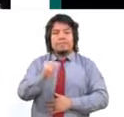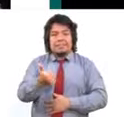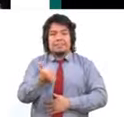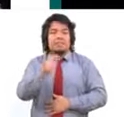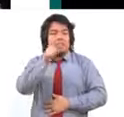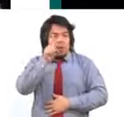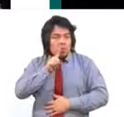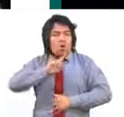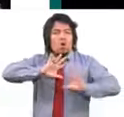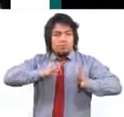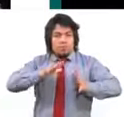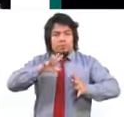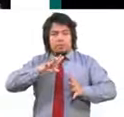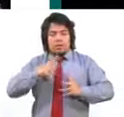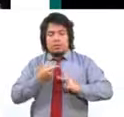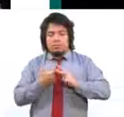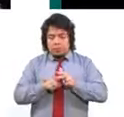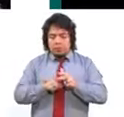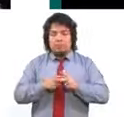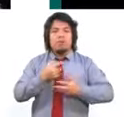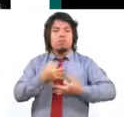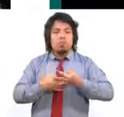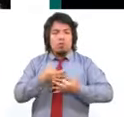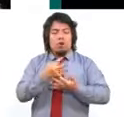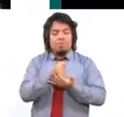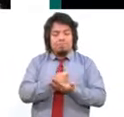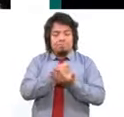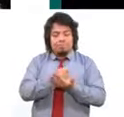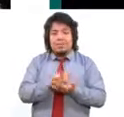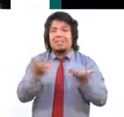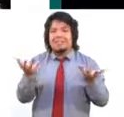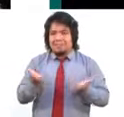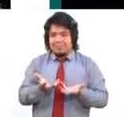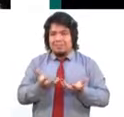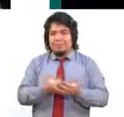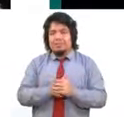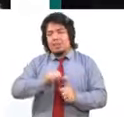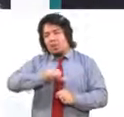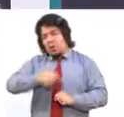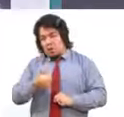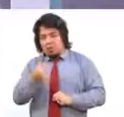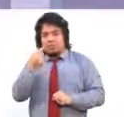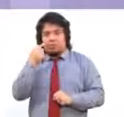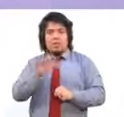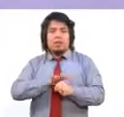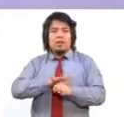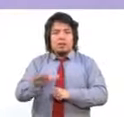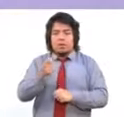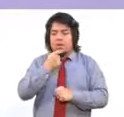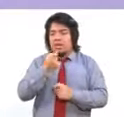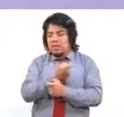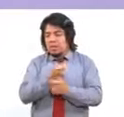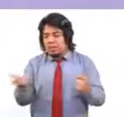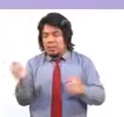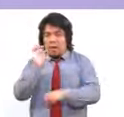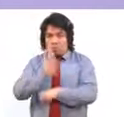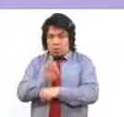que iniciaron un proceso terapéutico. Otra prioridad es la protección de la niñez y por